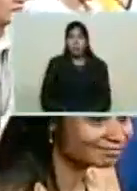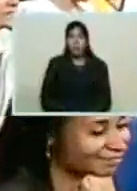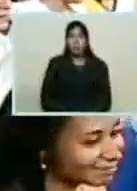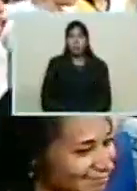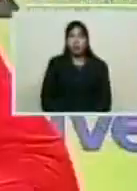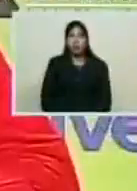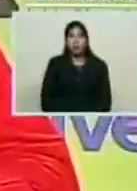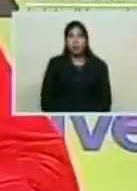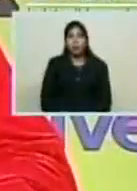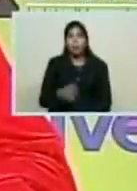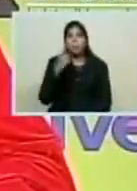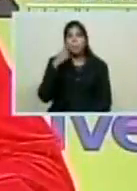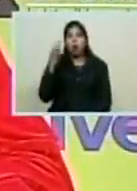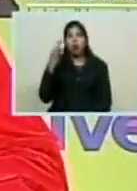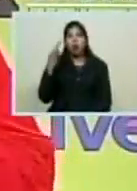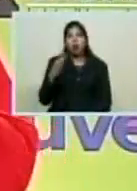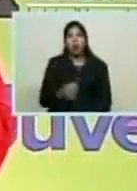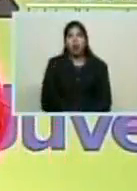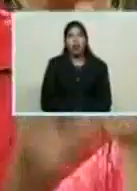Mosca, pues, ahí.